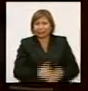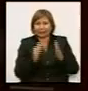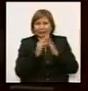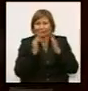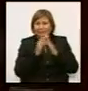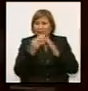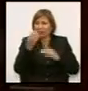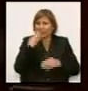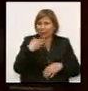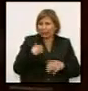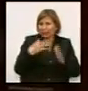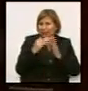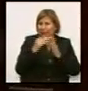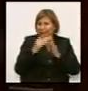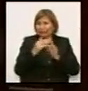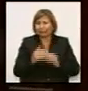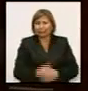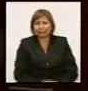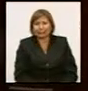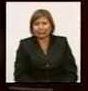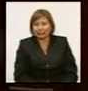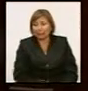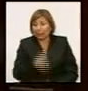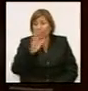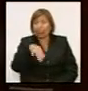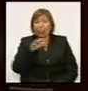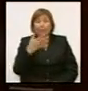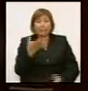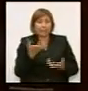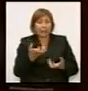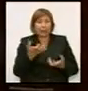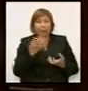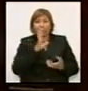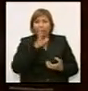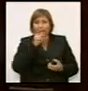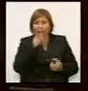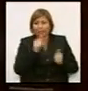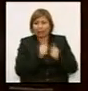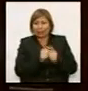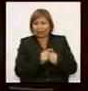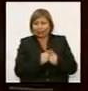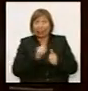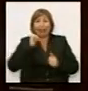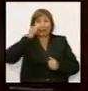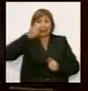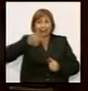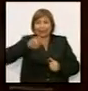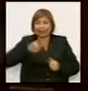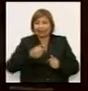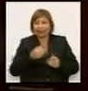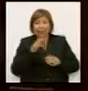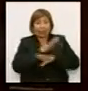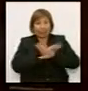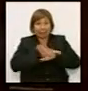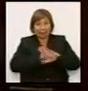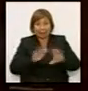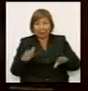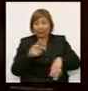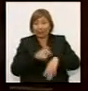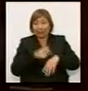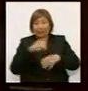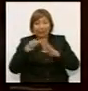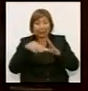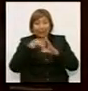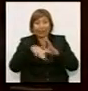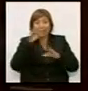Y me dice, me urge hablar contigo. Al día siguiente vencí el plazo para elegir